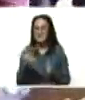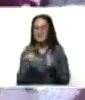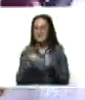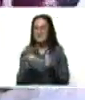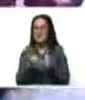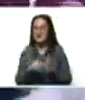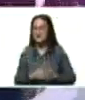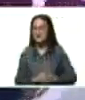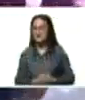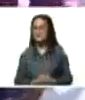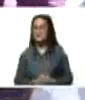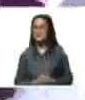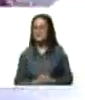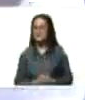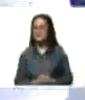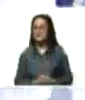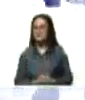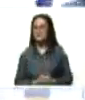gente...